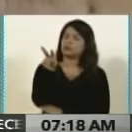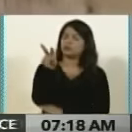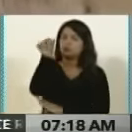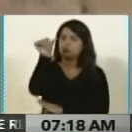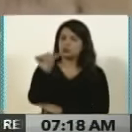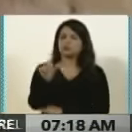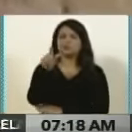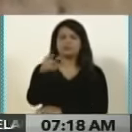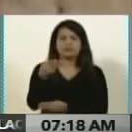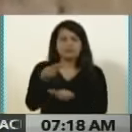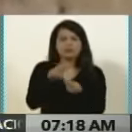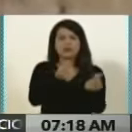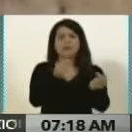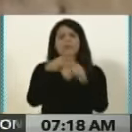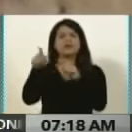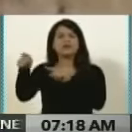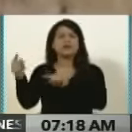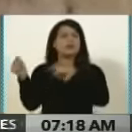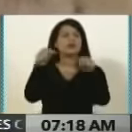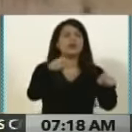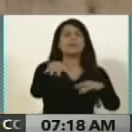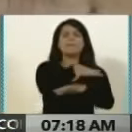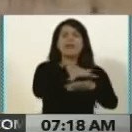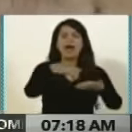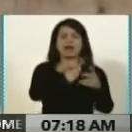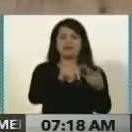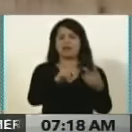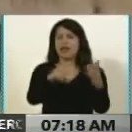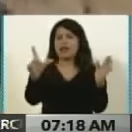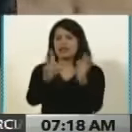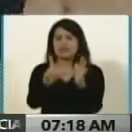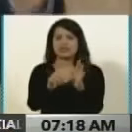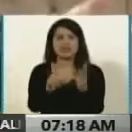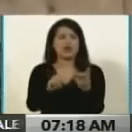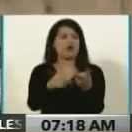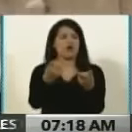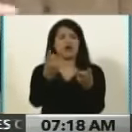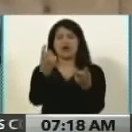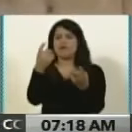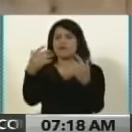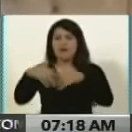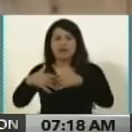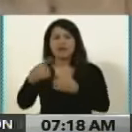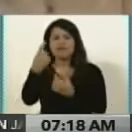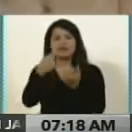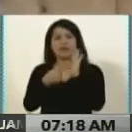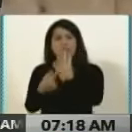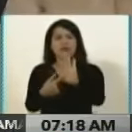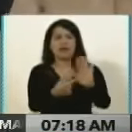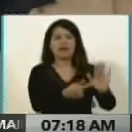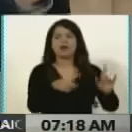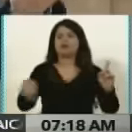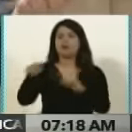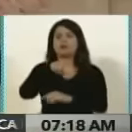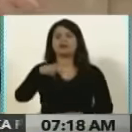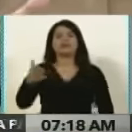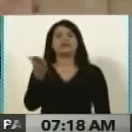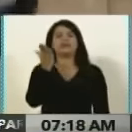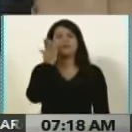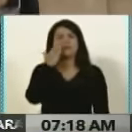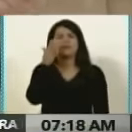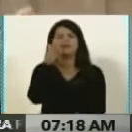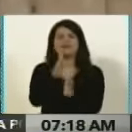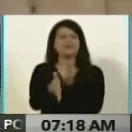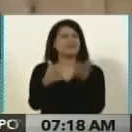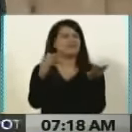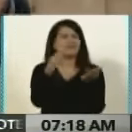para ponerlo en las plazas, para ponerlo en los liceos, para ponerlo en las fábricas, para que la gente se entere de verdad qué es